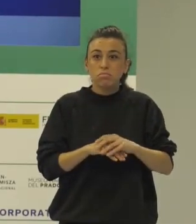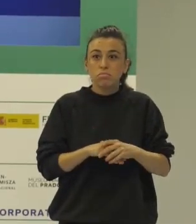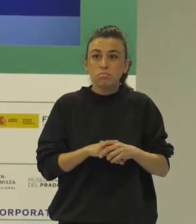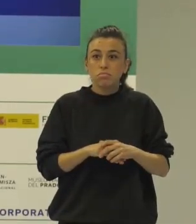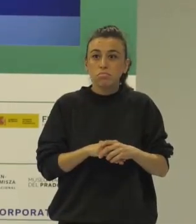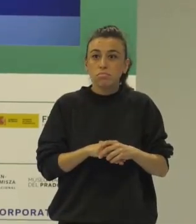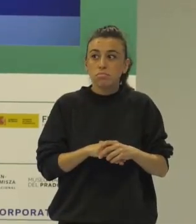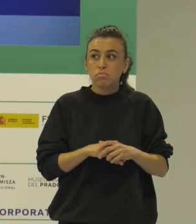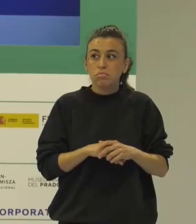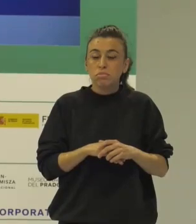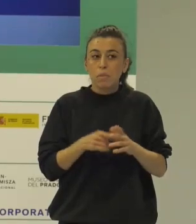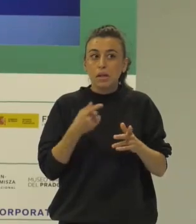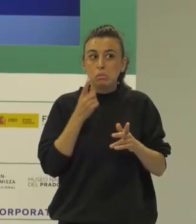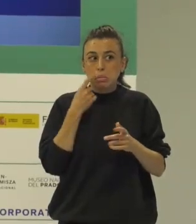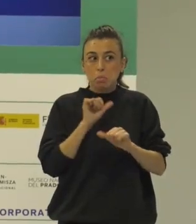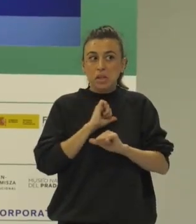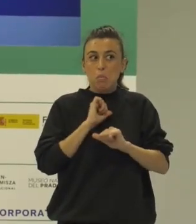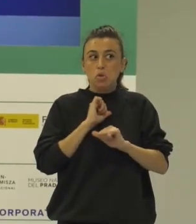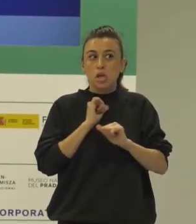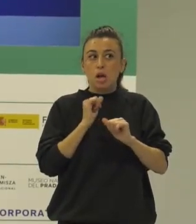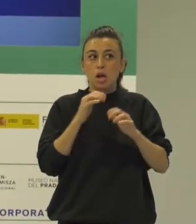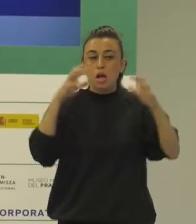Esperamos a que escampe un poco.